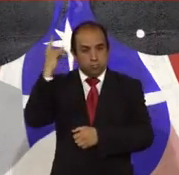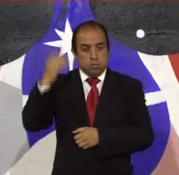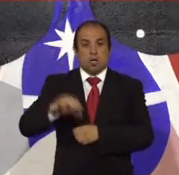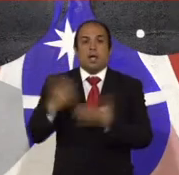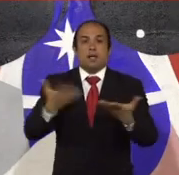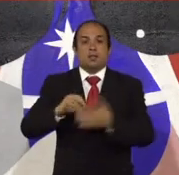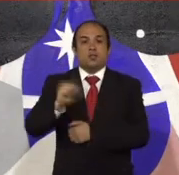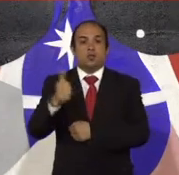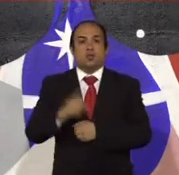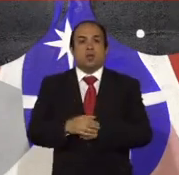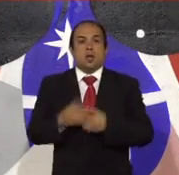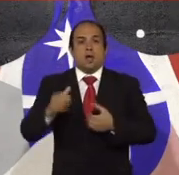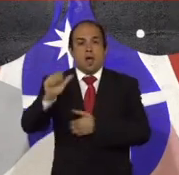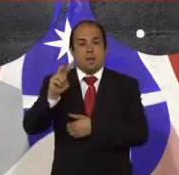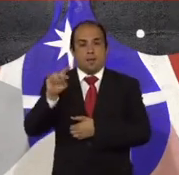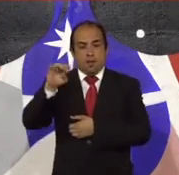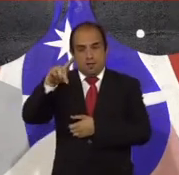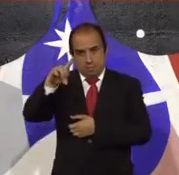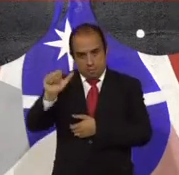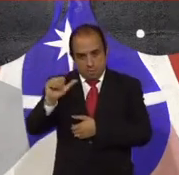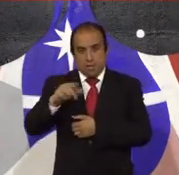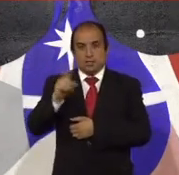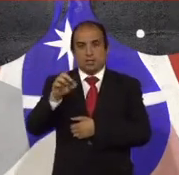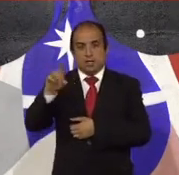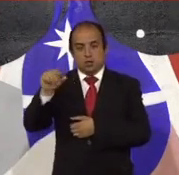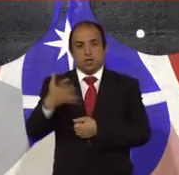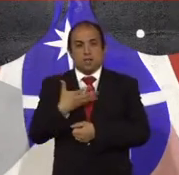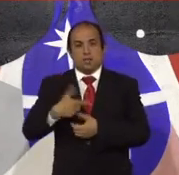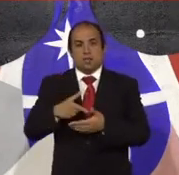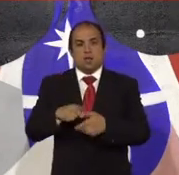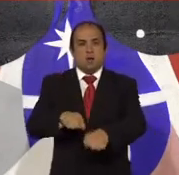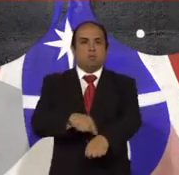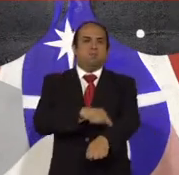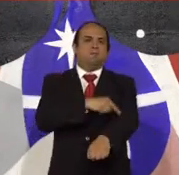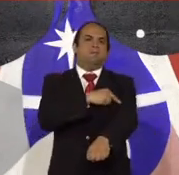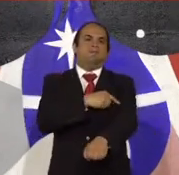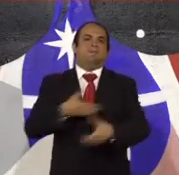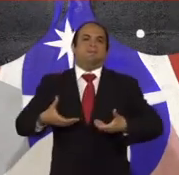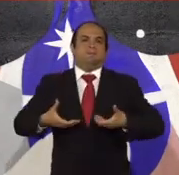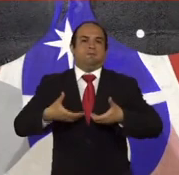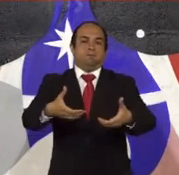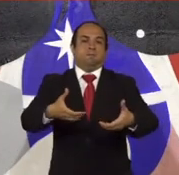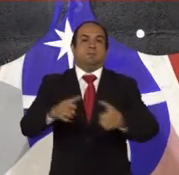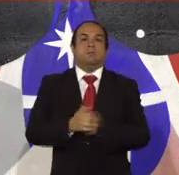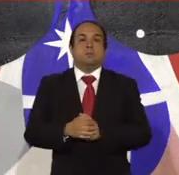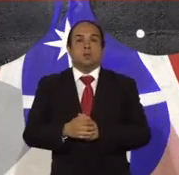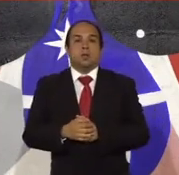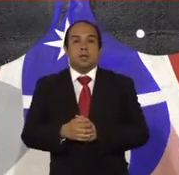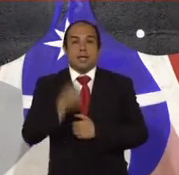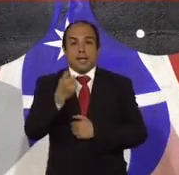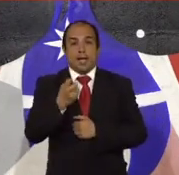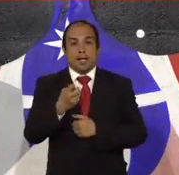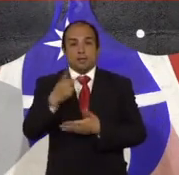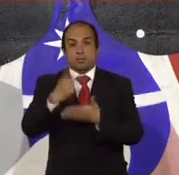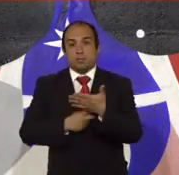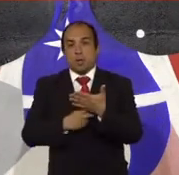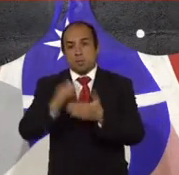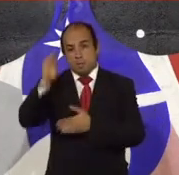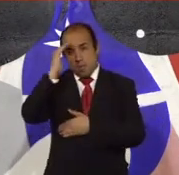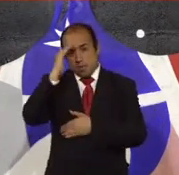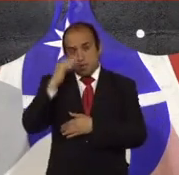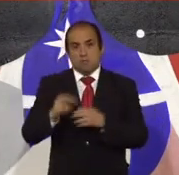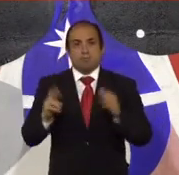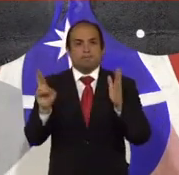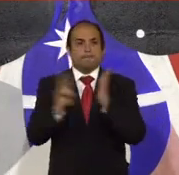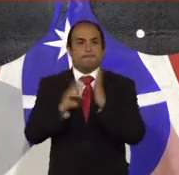en Avenida Zaragoza, que también tienen una longitud muy ancha, muy larga. Entonces, este programa está pensado por